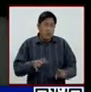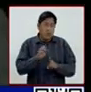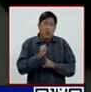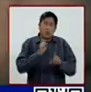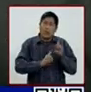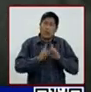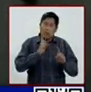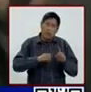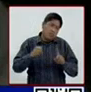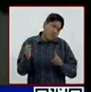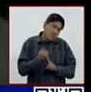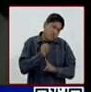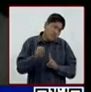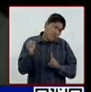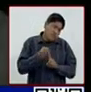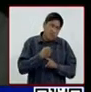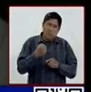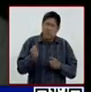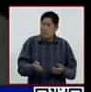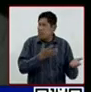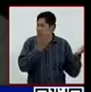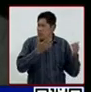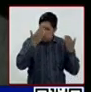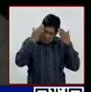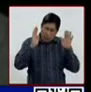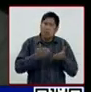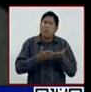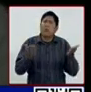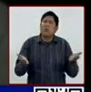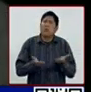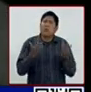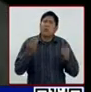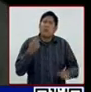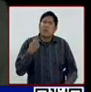nos pilló algunos lo van pegando han llevado no sé Nosotros